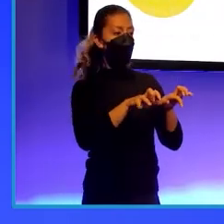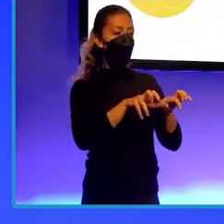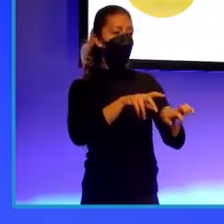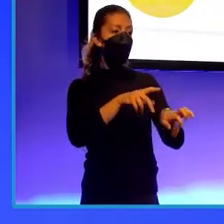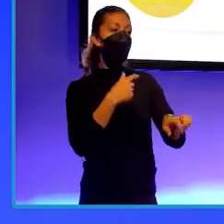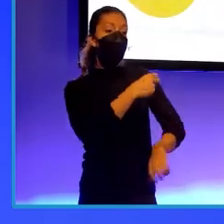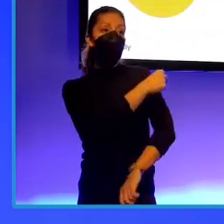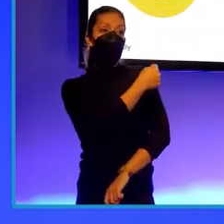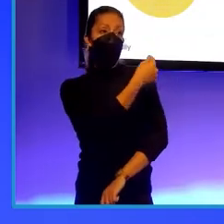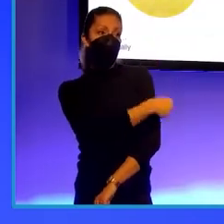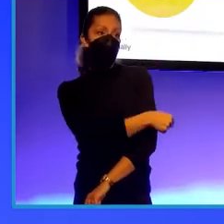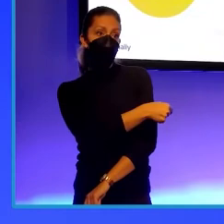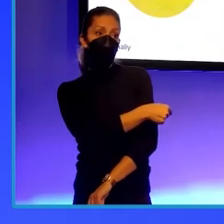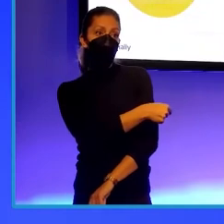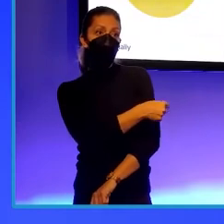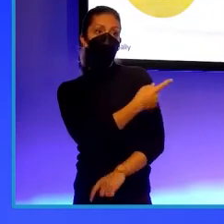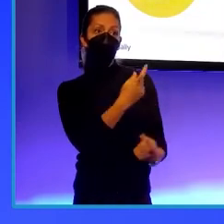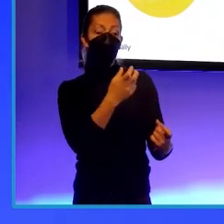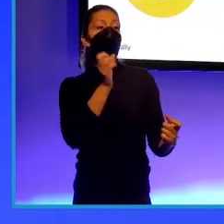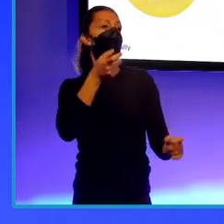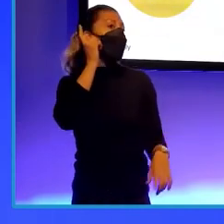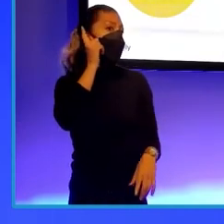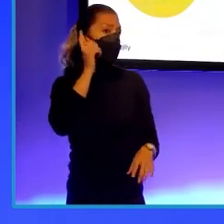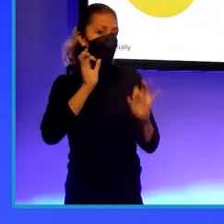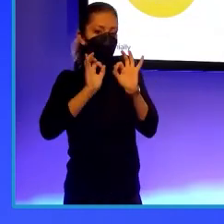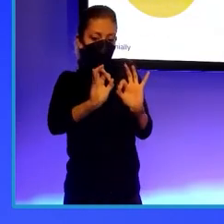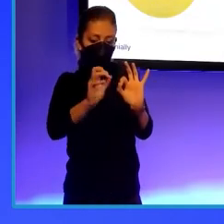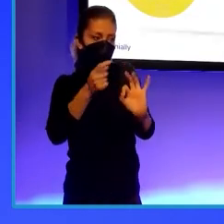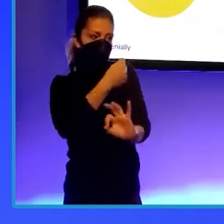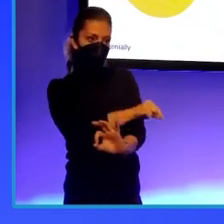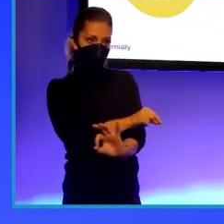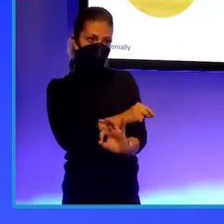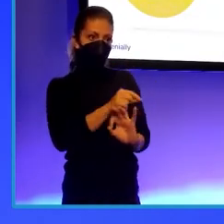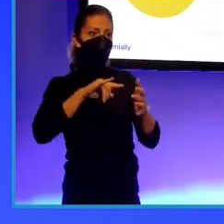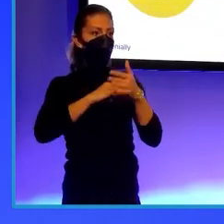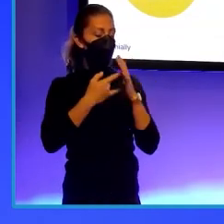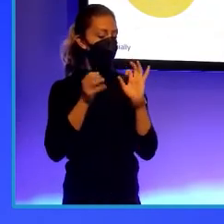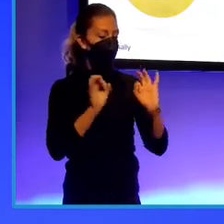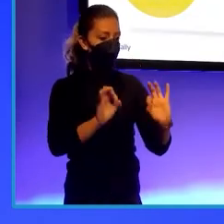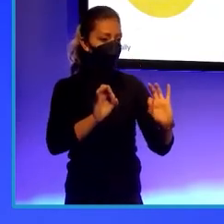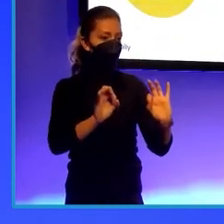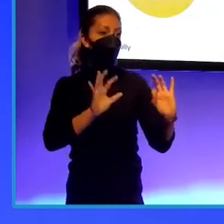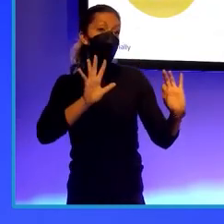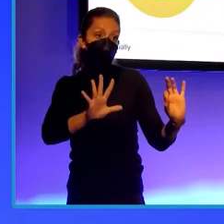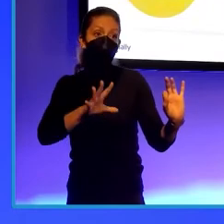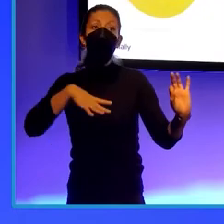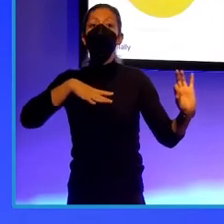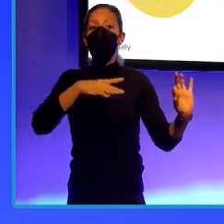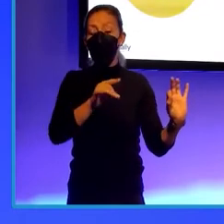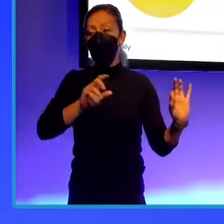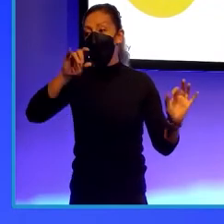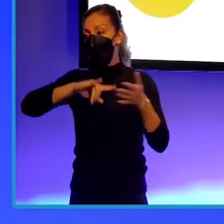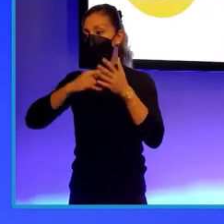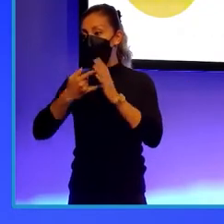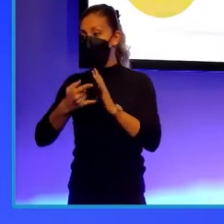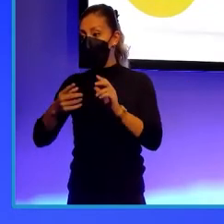chip o que nuestros teléfonos móviles tienen que llevar ese tipo de chip con ese tipo de tecnología y a lo mejor es que resulta que ya se está trabajando en otra tecnología